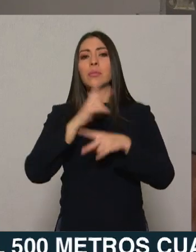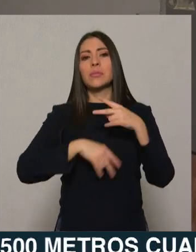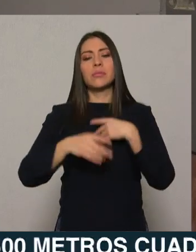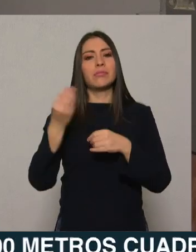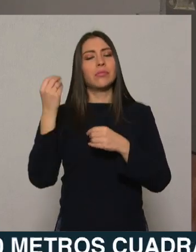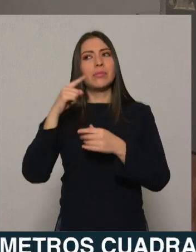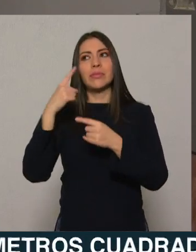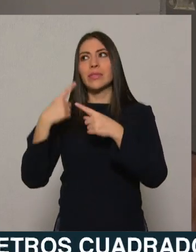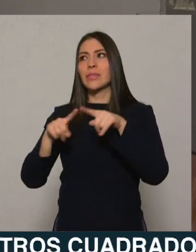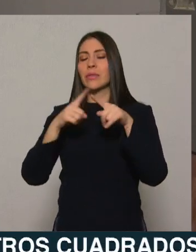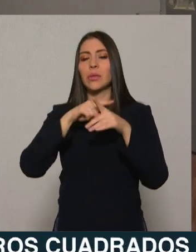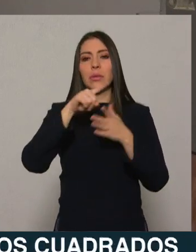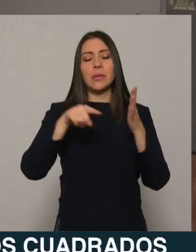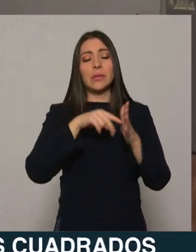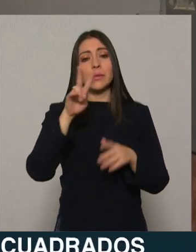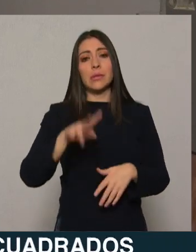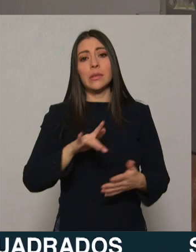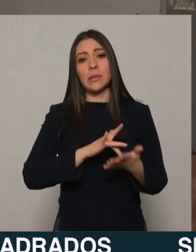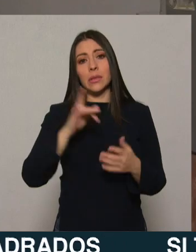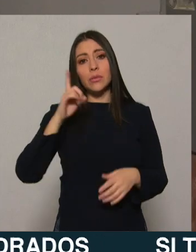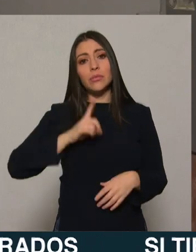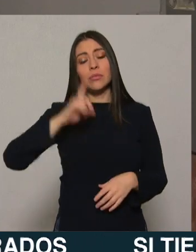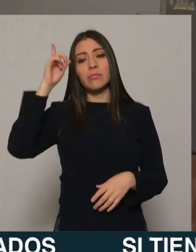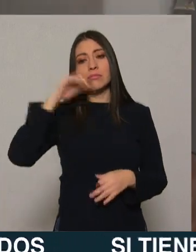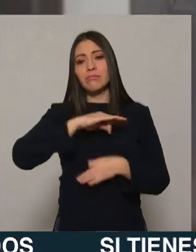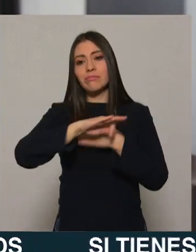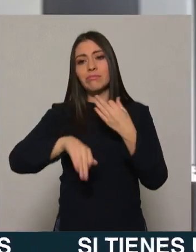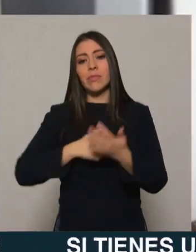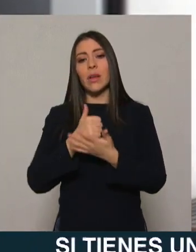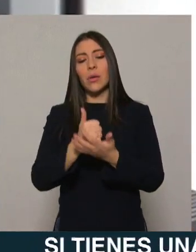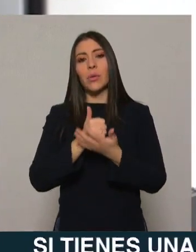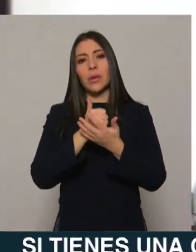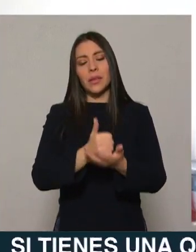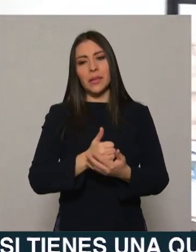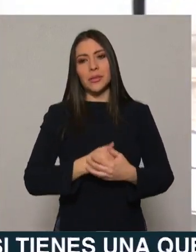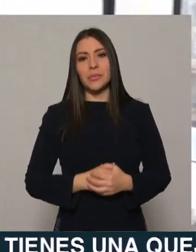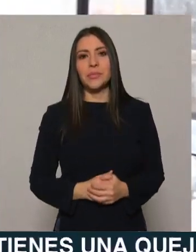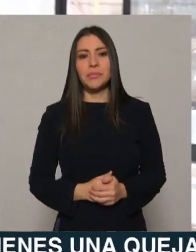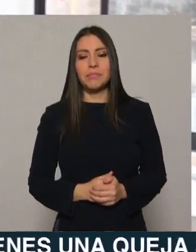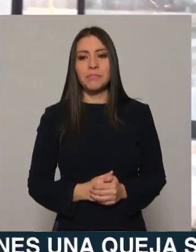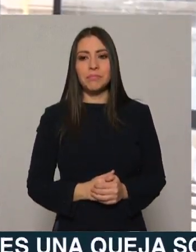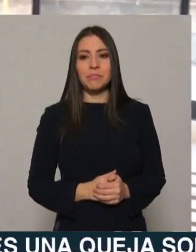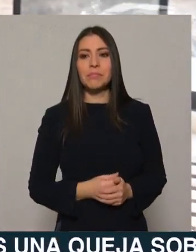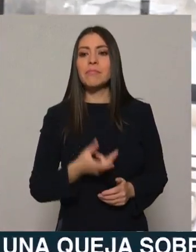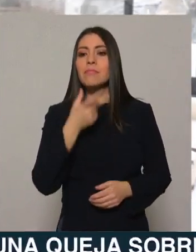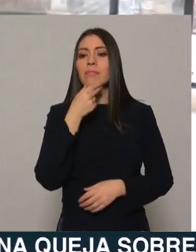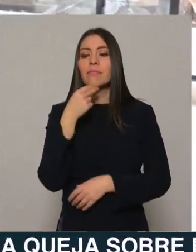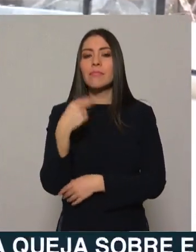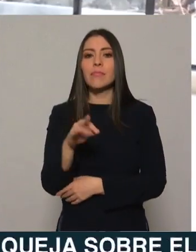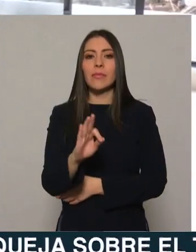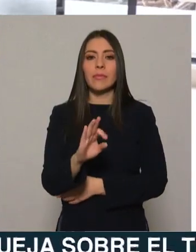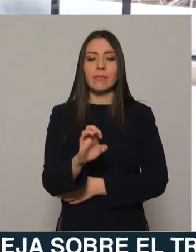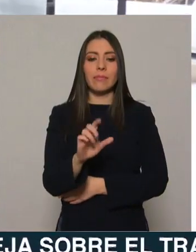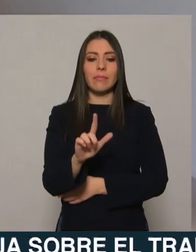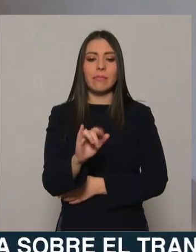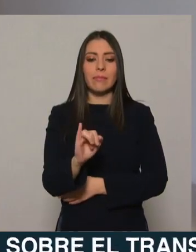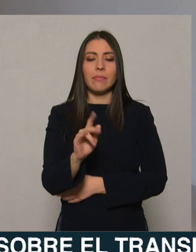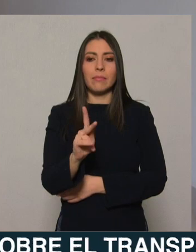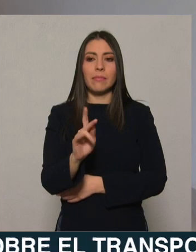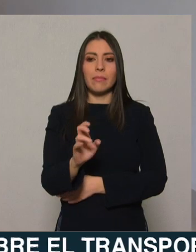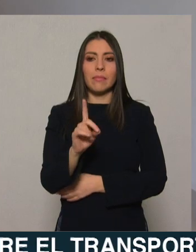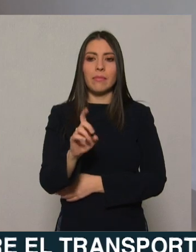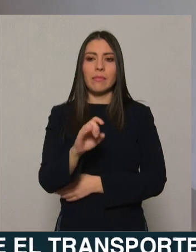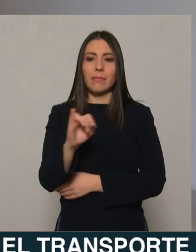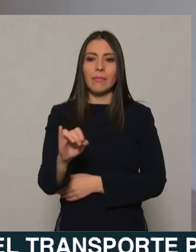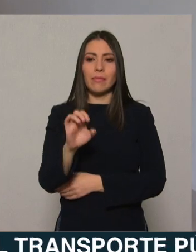gracias a Dios, todos con buen fin de ayudar. Felipe de Jesús Pérez, administrador y habitante del edificio